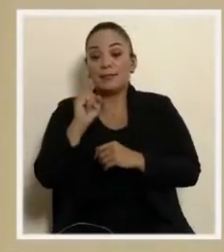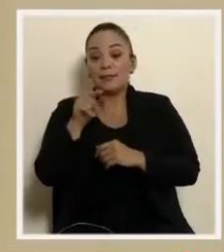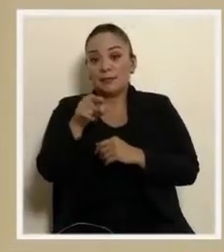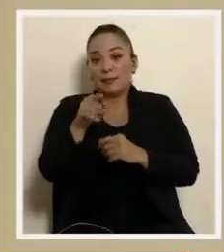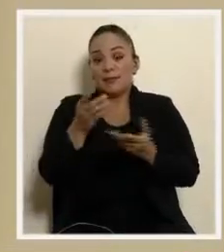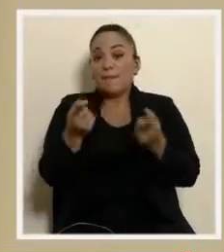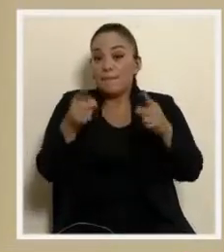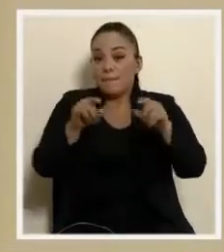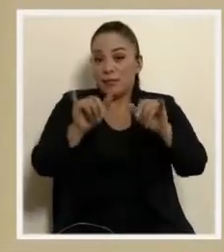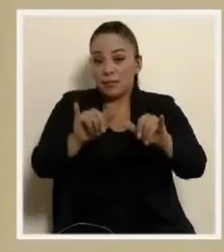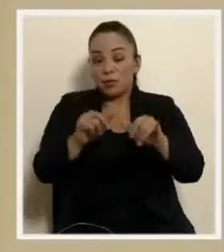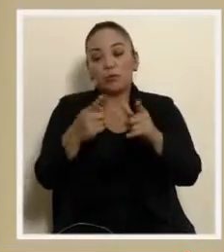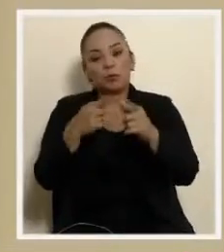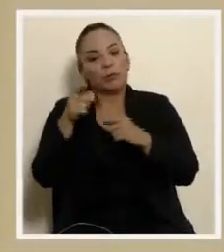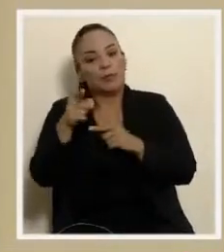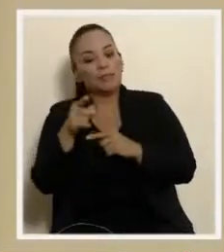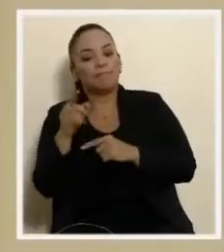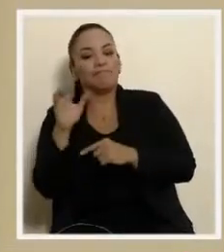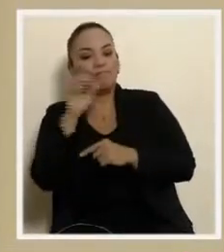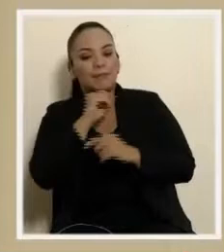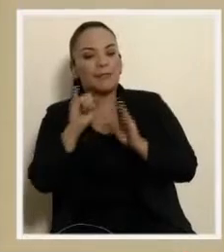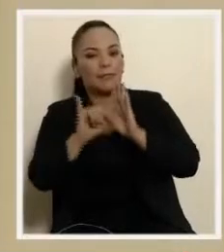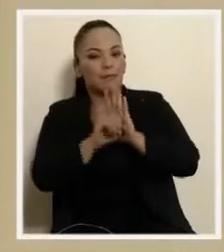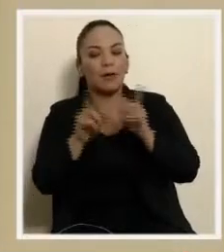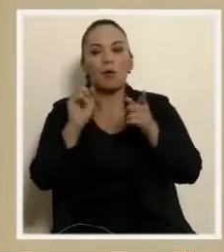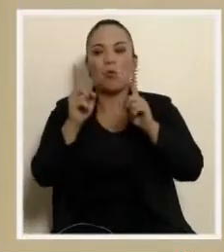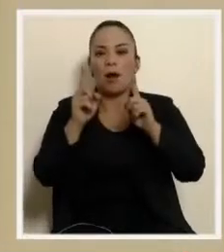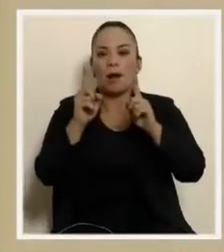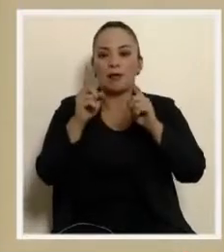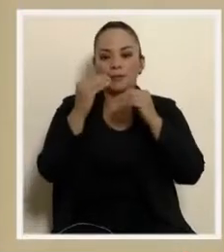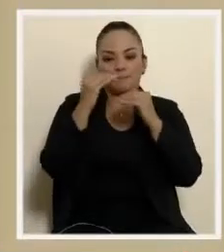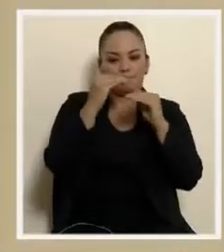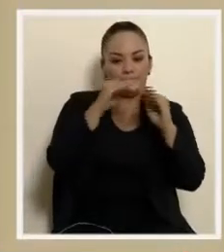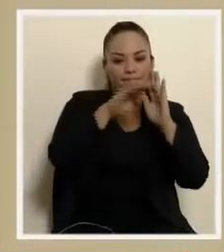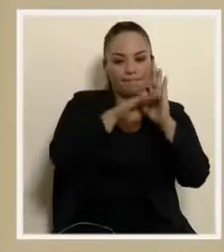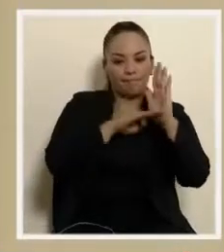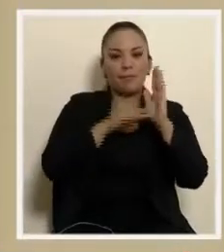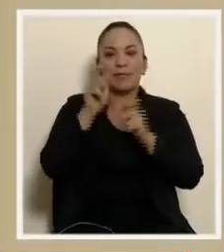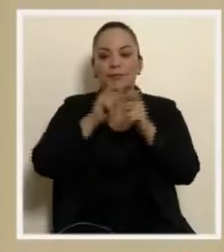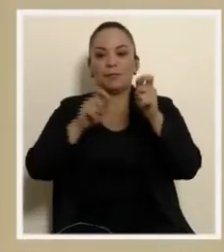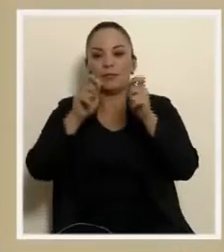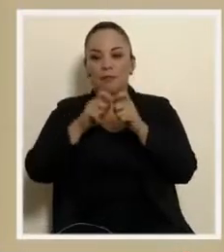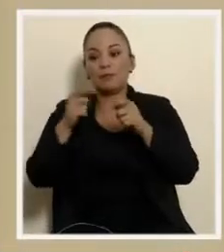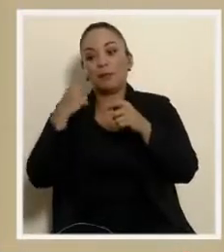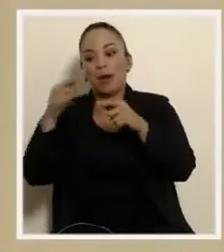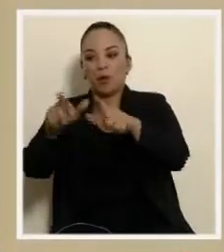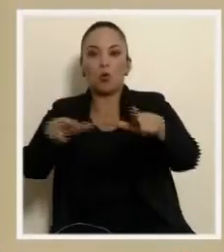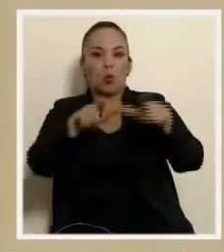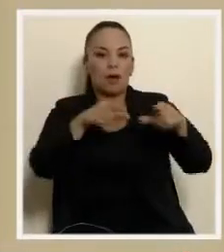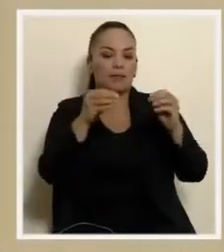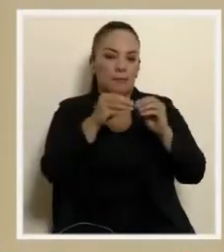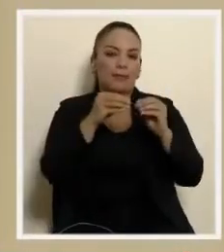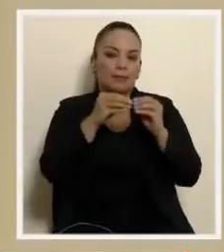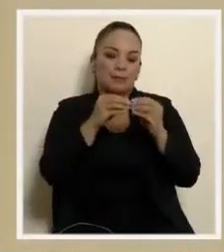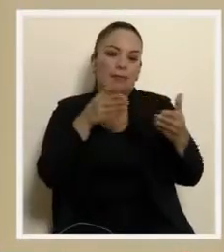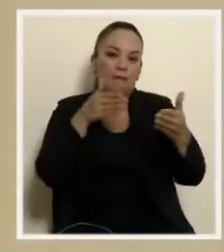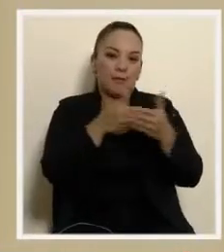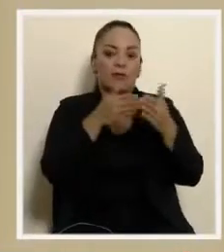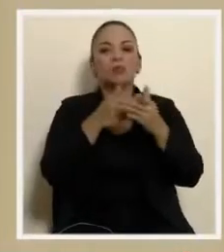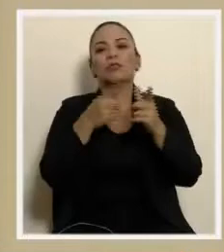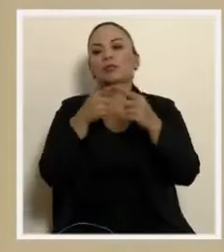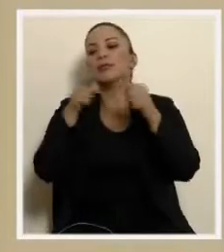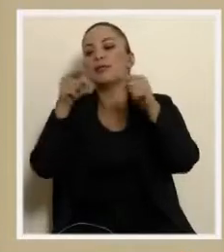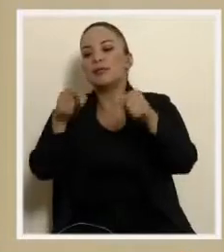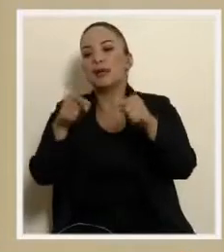que identificar las medidas específicas para los territorios más impactados. Justamente esa es la conversación que queremos